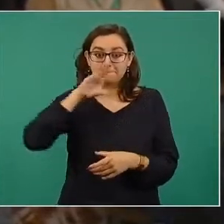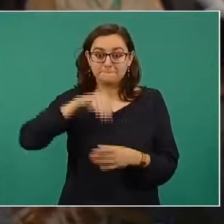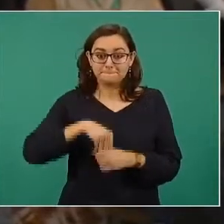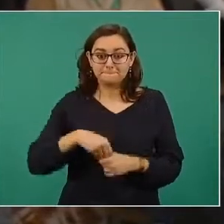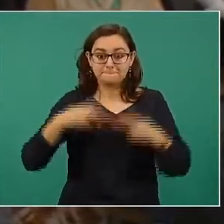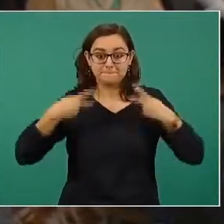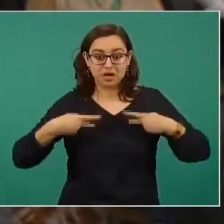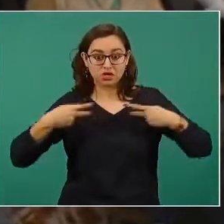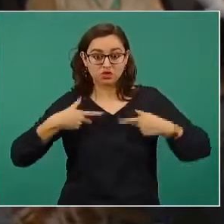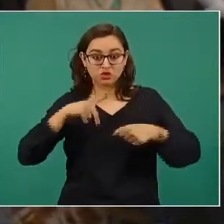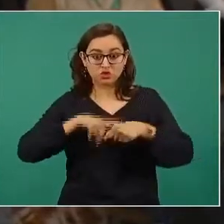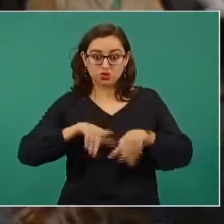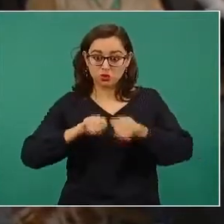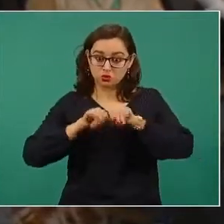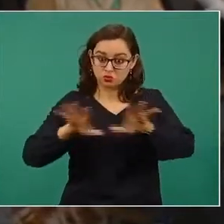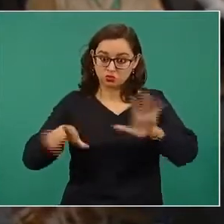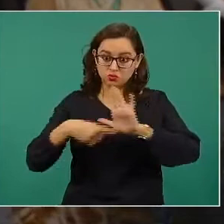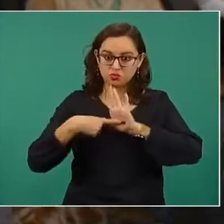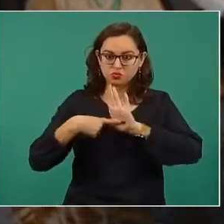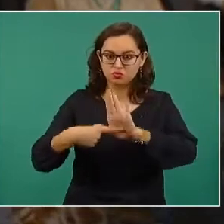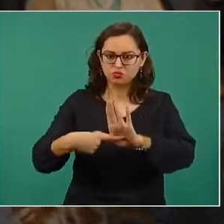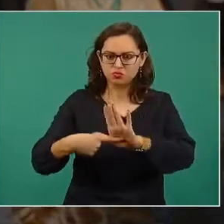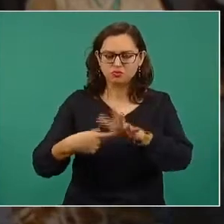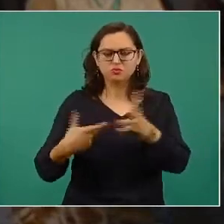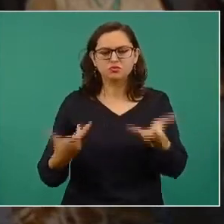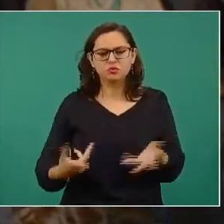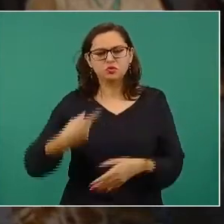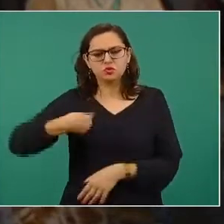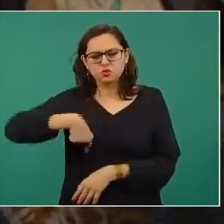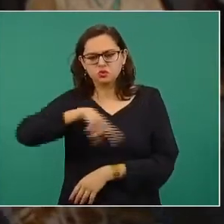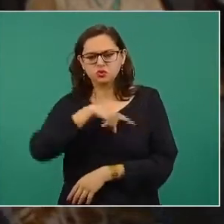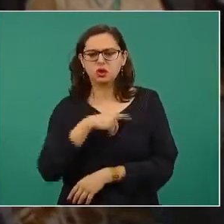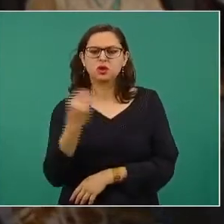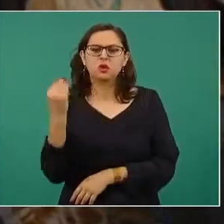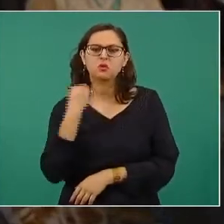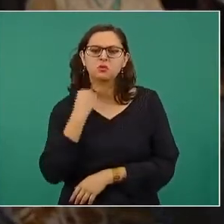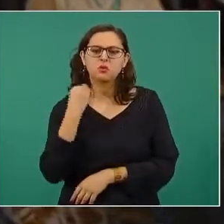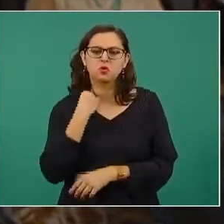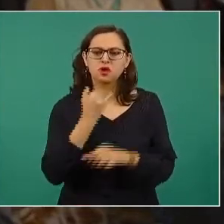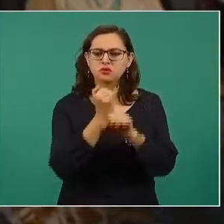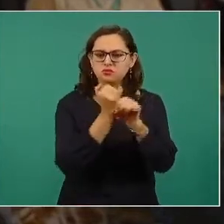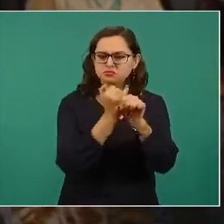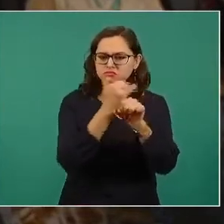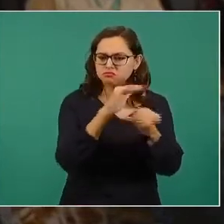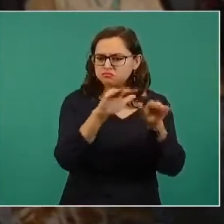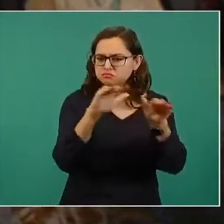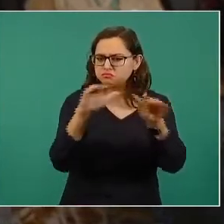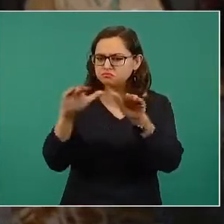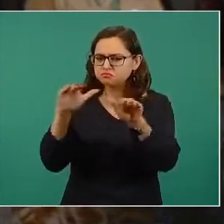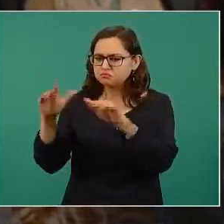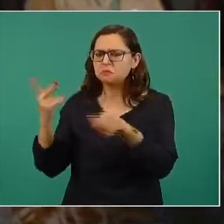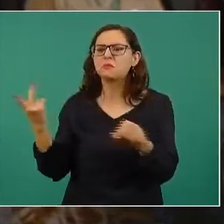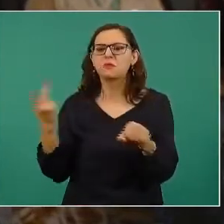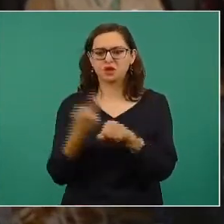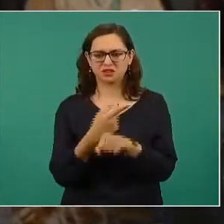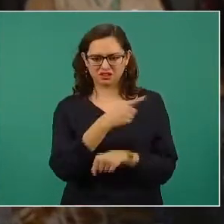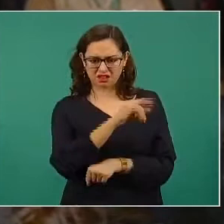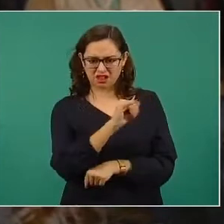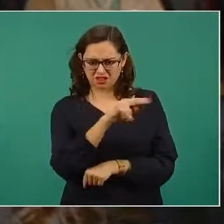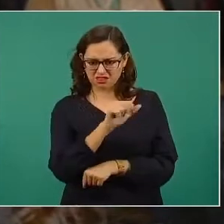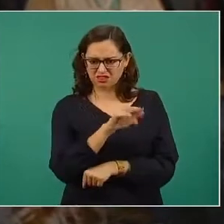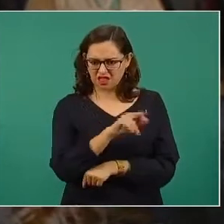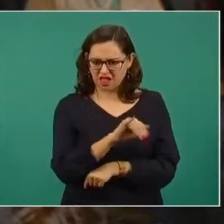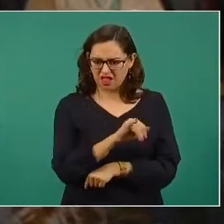doctores en Derecho, que no existe un sustento legal para esta investigación que abrió el Instituto